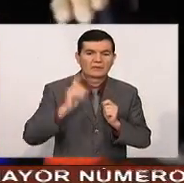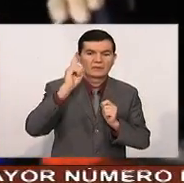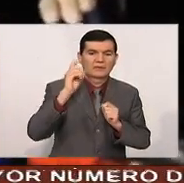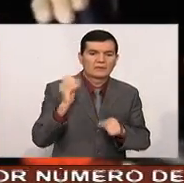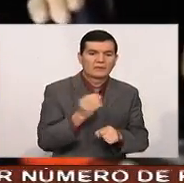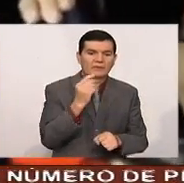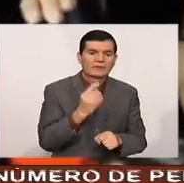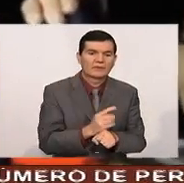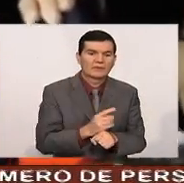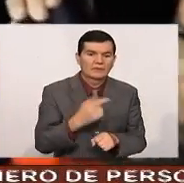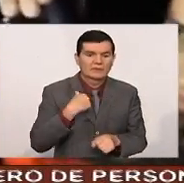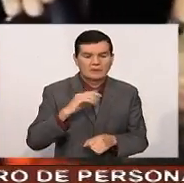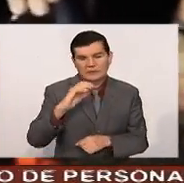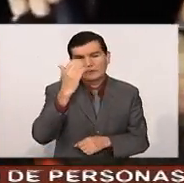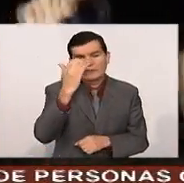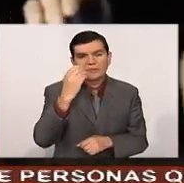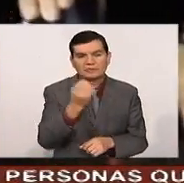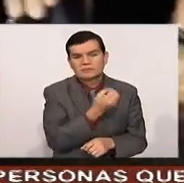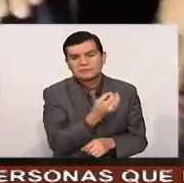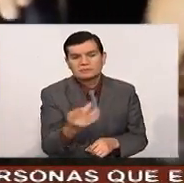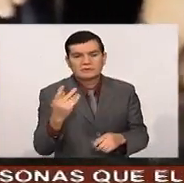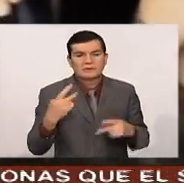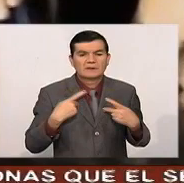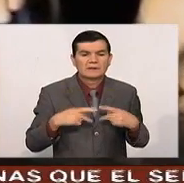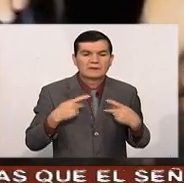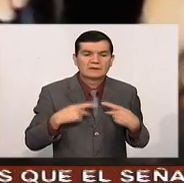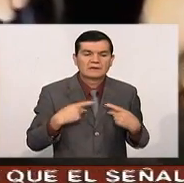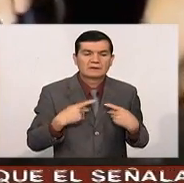oportunidad de conocer a mucha gente, saber